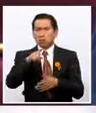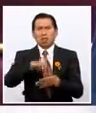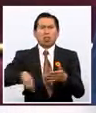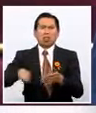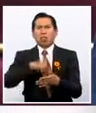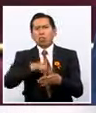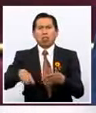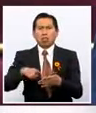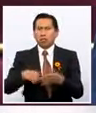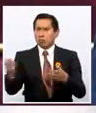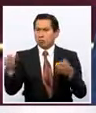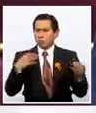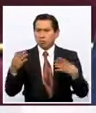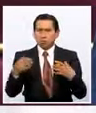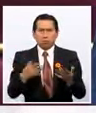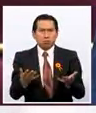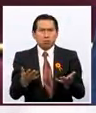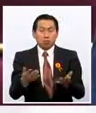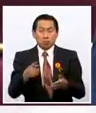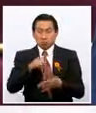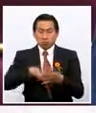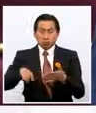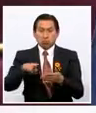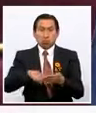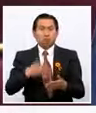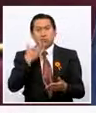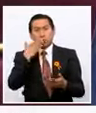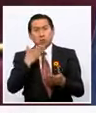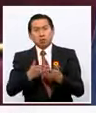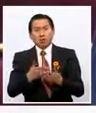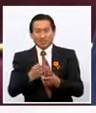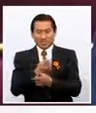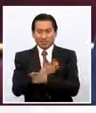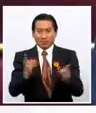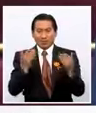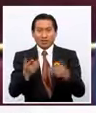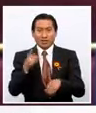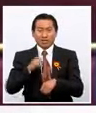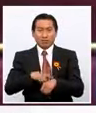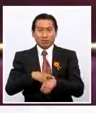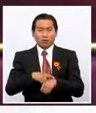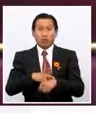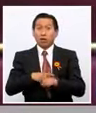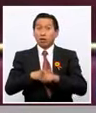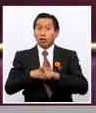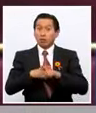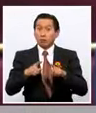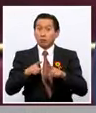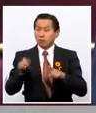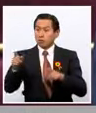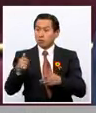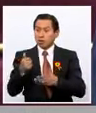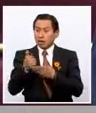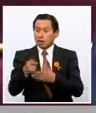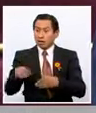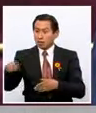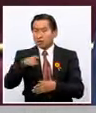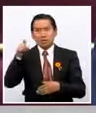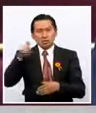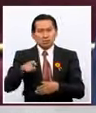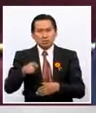y las críticas son buenas en democracia pero las ayudas a los que más necesitan